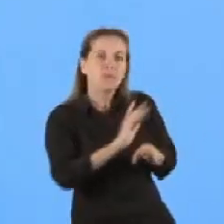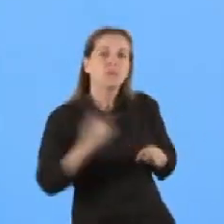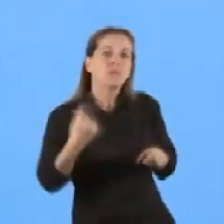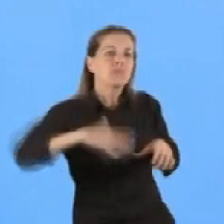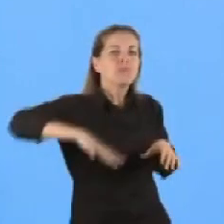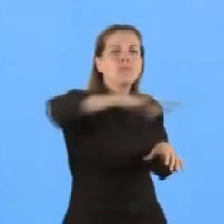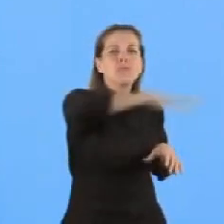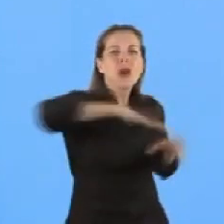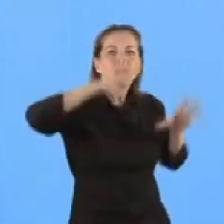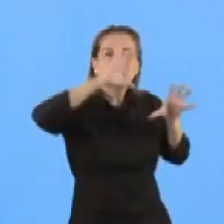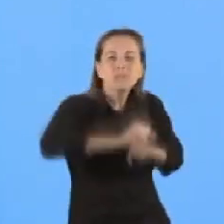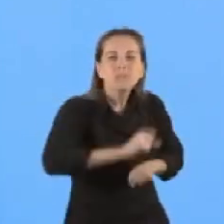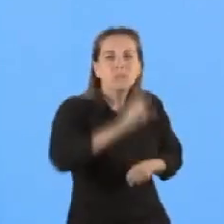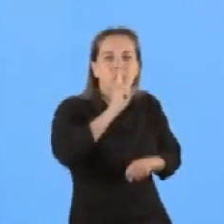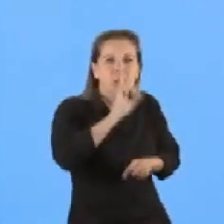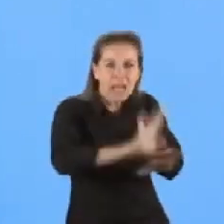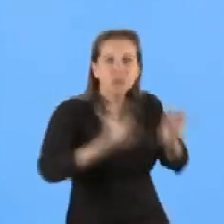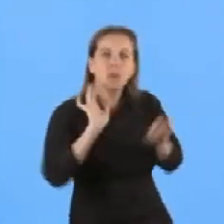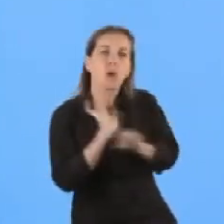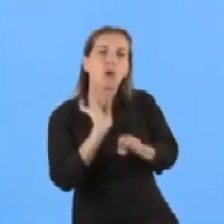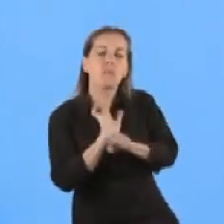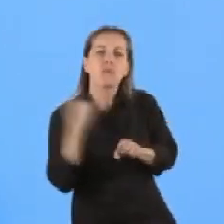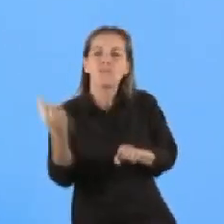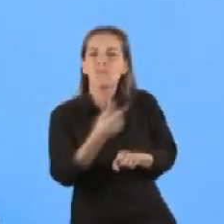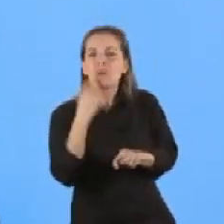del que además todos preferiríamos no hablar.